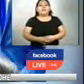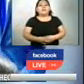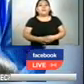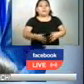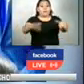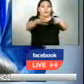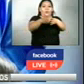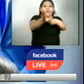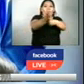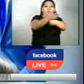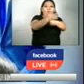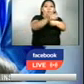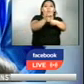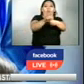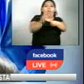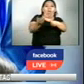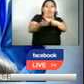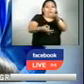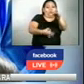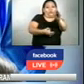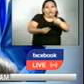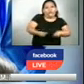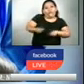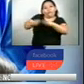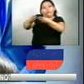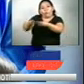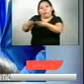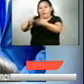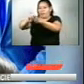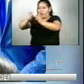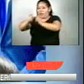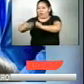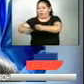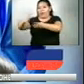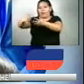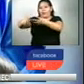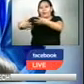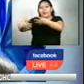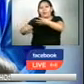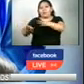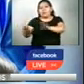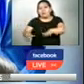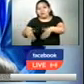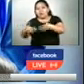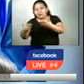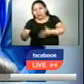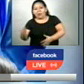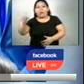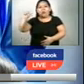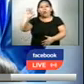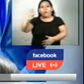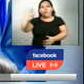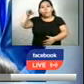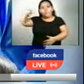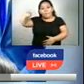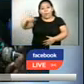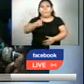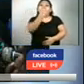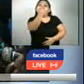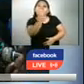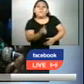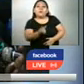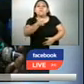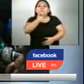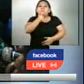Fracción legislativa presenta pieza de correspondencia para que se reforme la actual ley del sistema previsional y los pensionados que